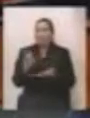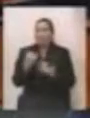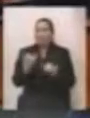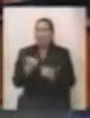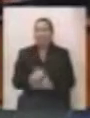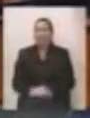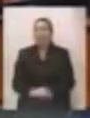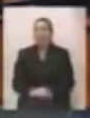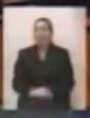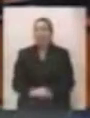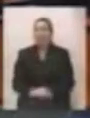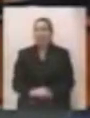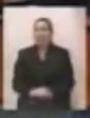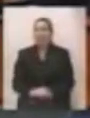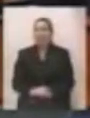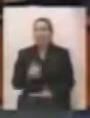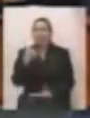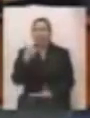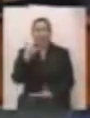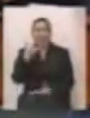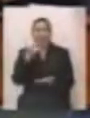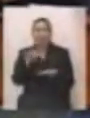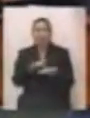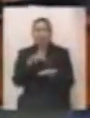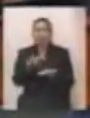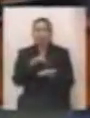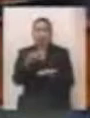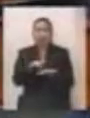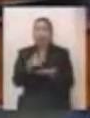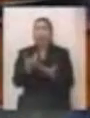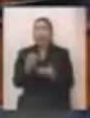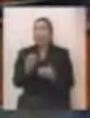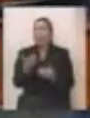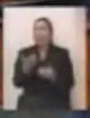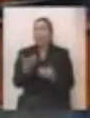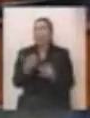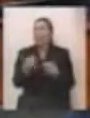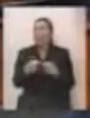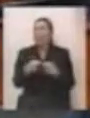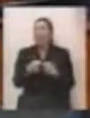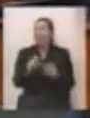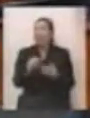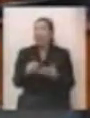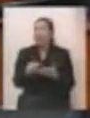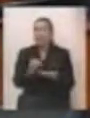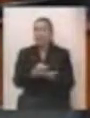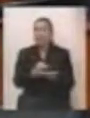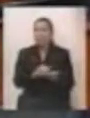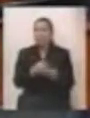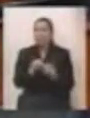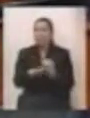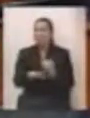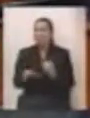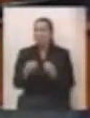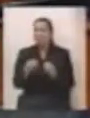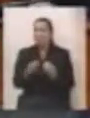día de hoy son estos, es decir, los teléfonos móviles donde existe Internet y donde lamentablemente los chicos que no firman contrato, porque son